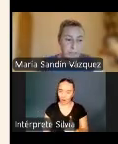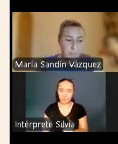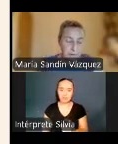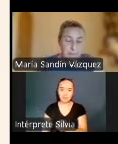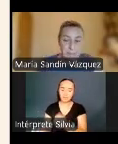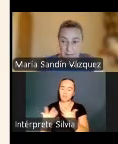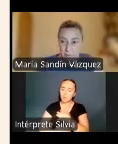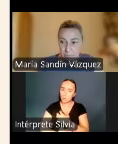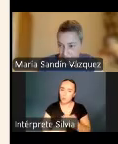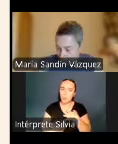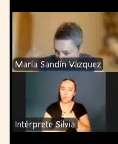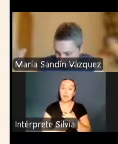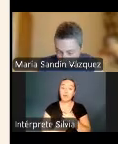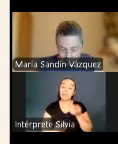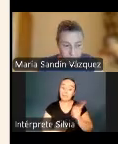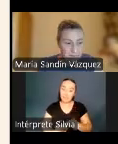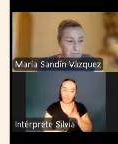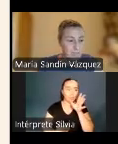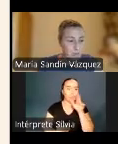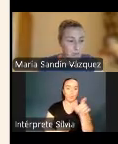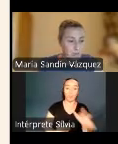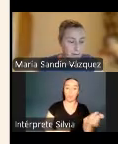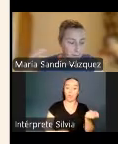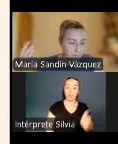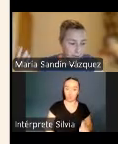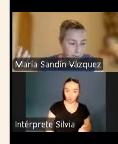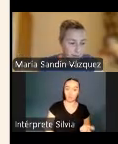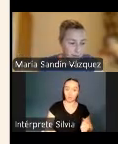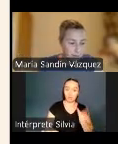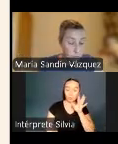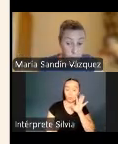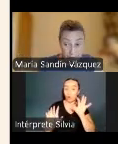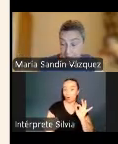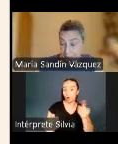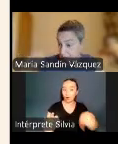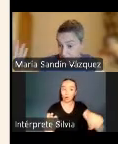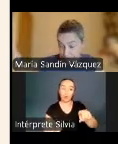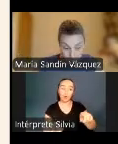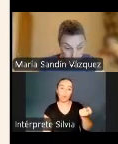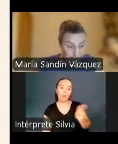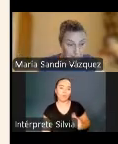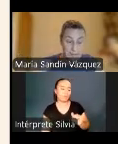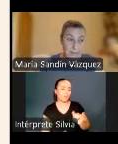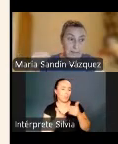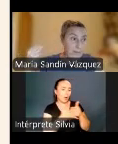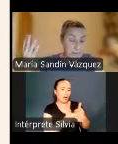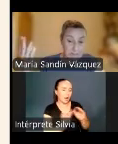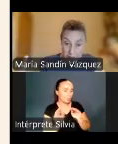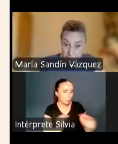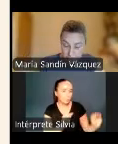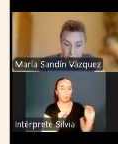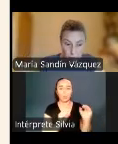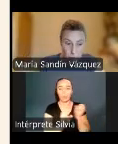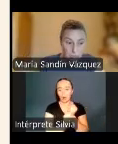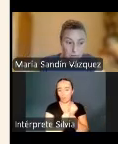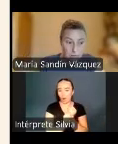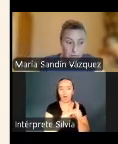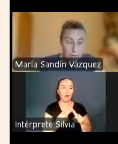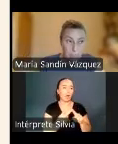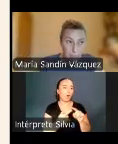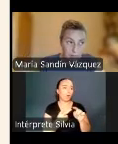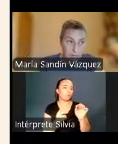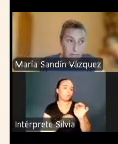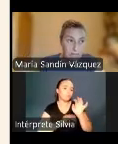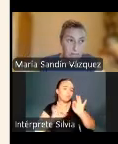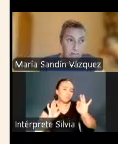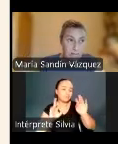profesionales, porque, claro, ellos también tienen a su vez sus barreras a nivel laboral, a nivel de tiempos en la